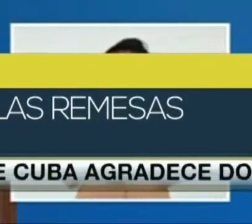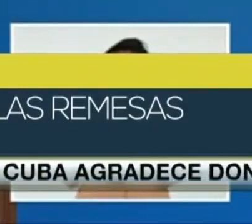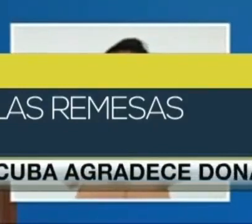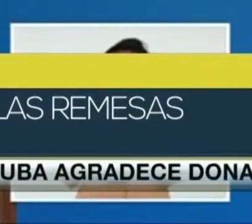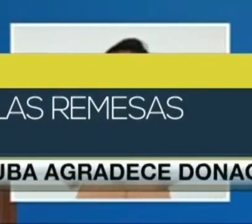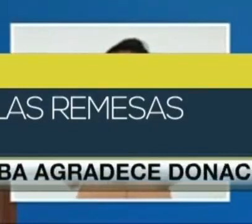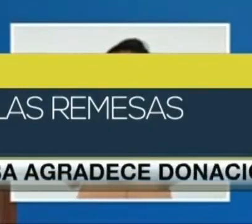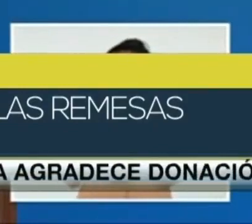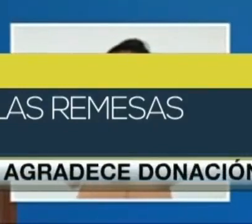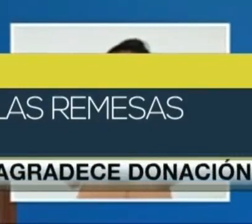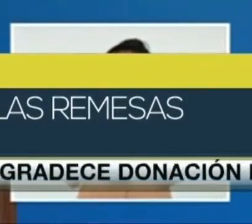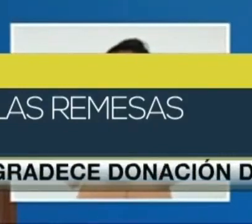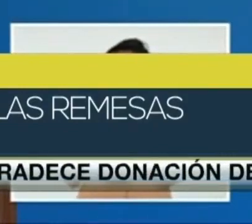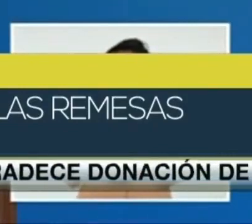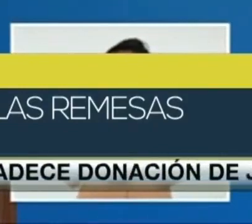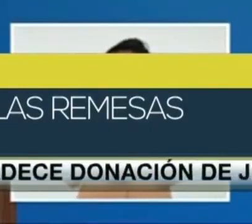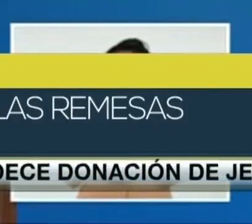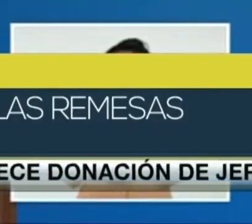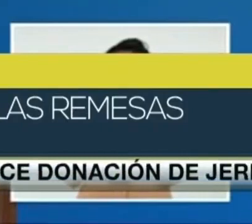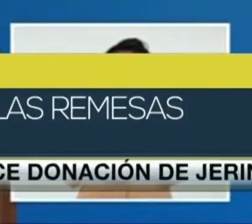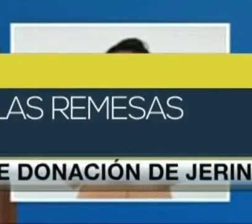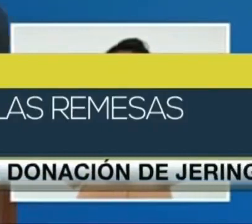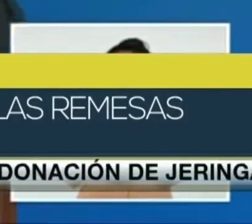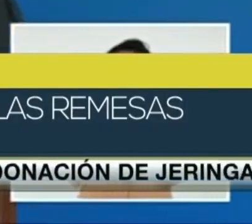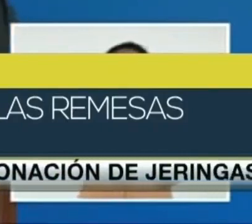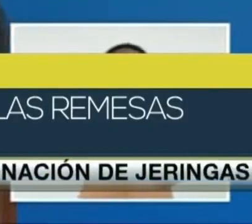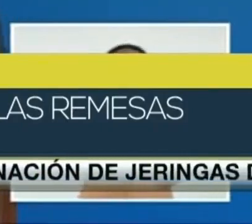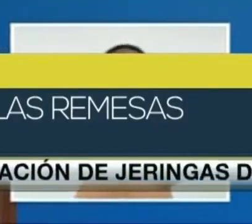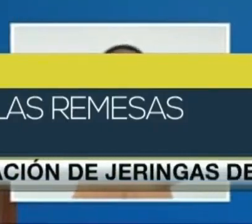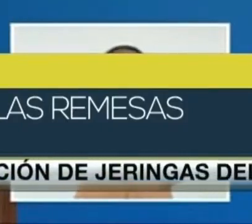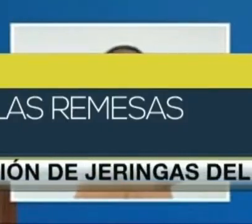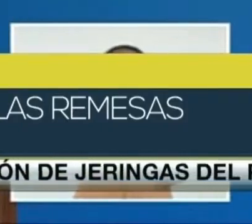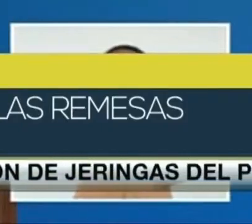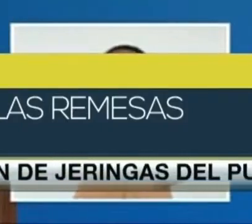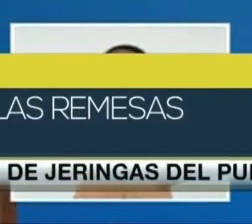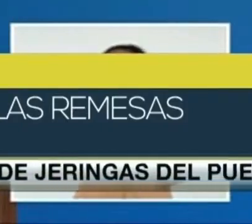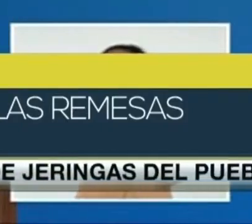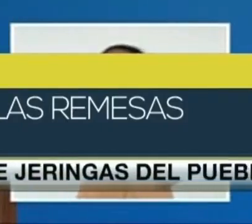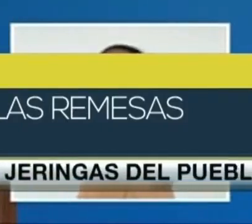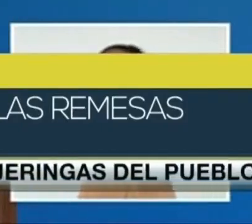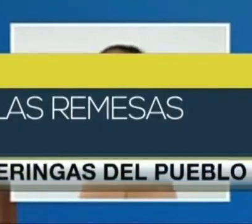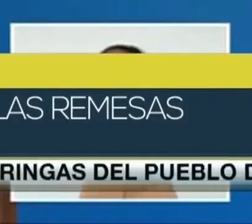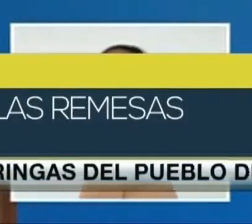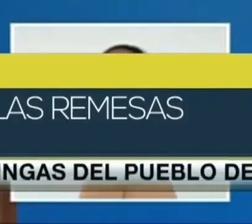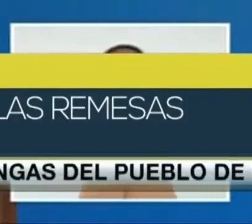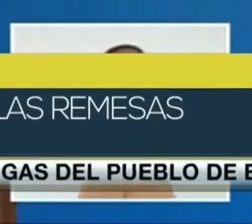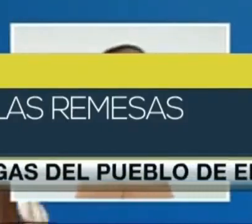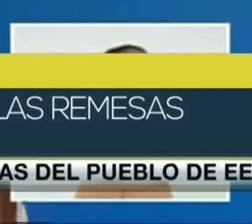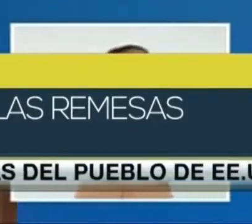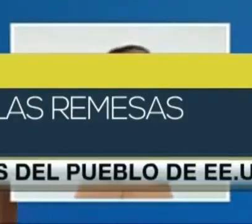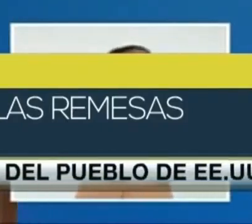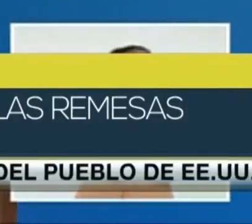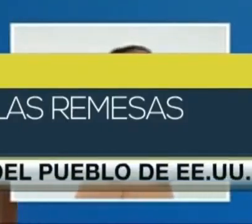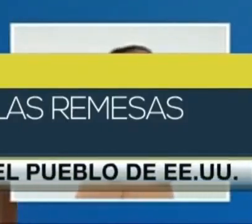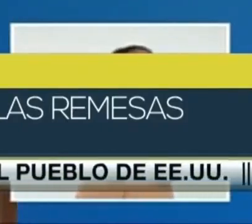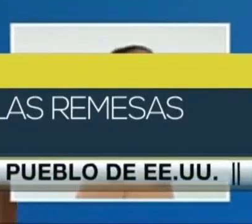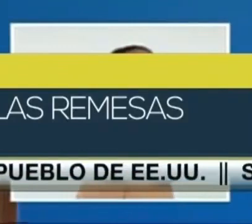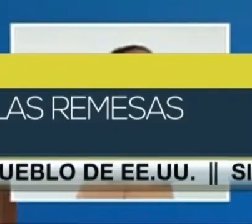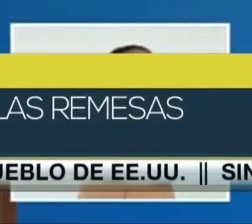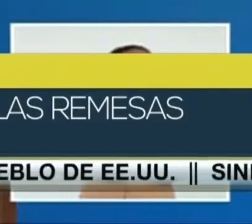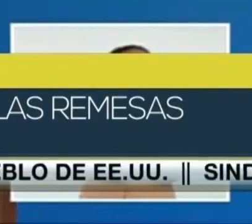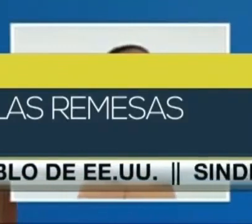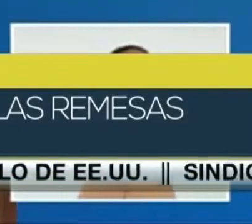El presidente asegura que continuará escuchando opiniones de líderes cubanoamericanos.